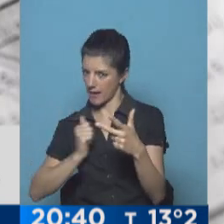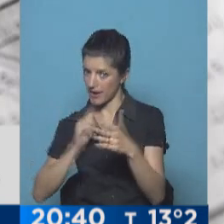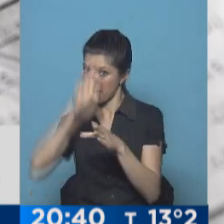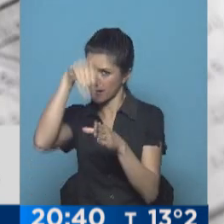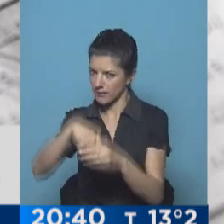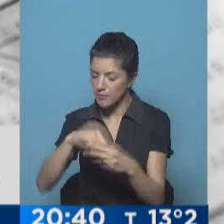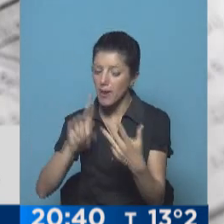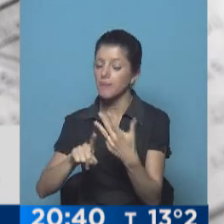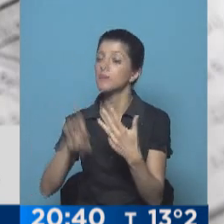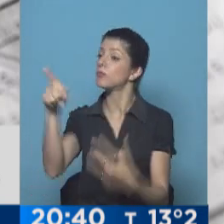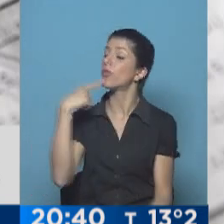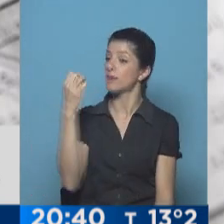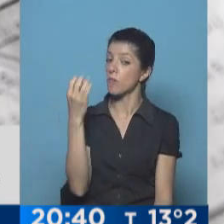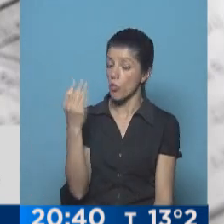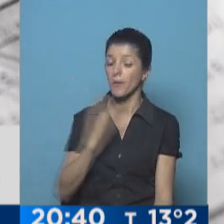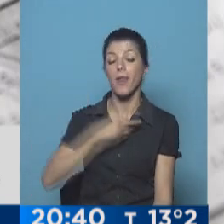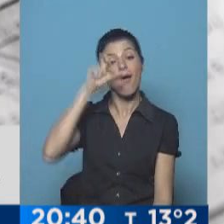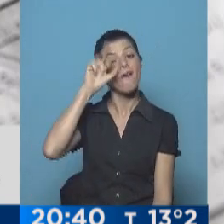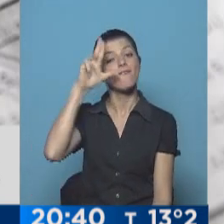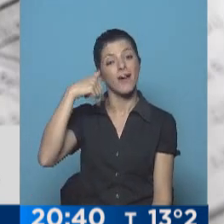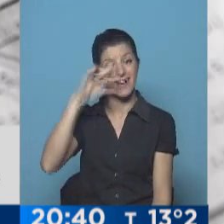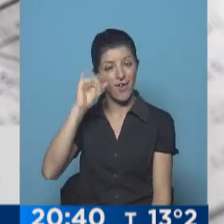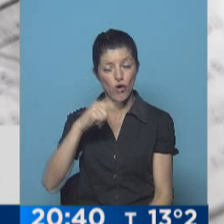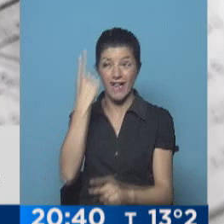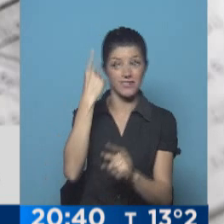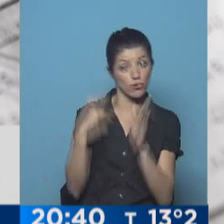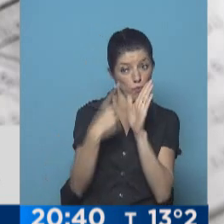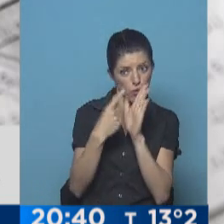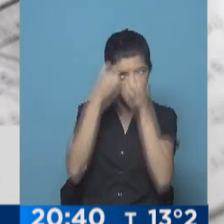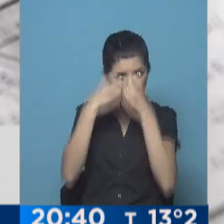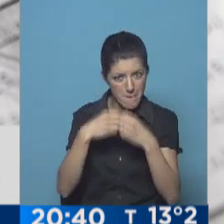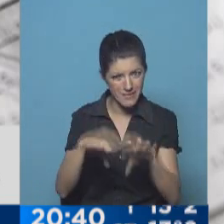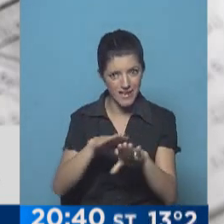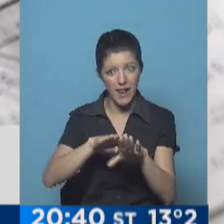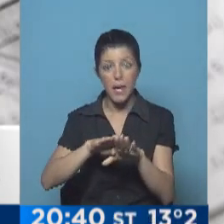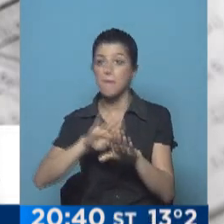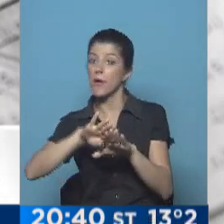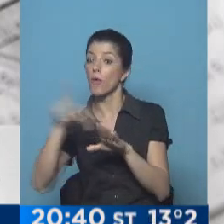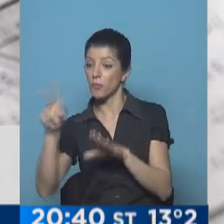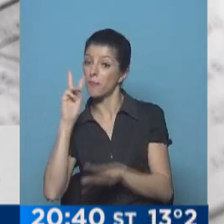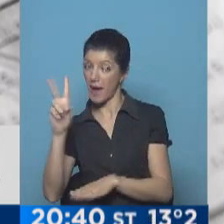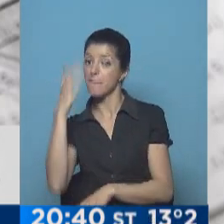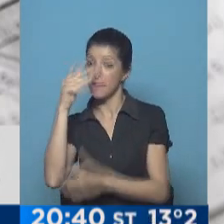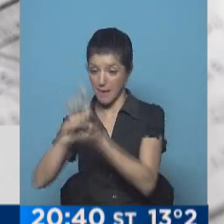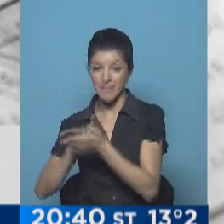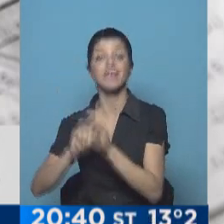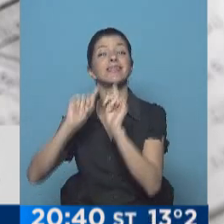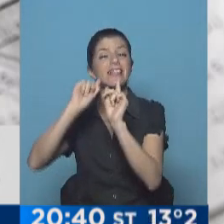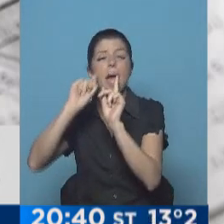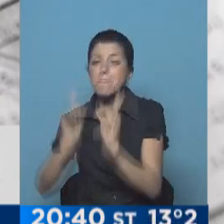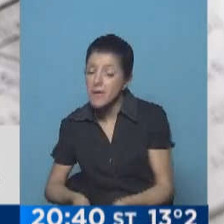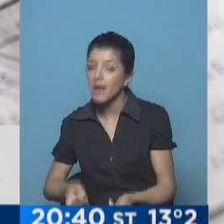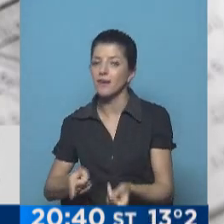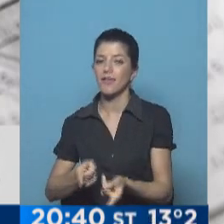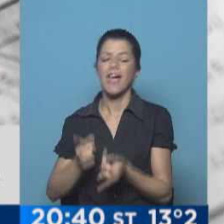bien decías eh Fernando al principio Esta es la punta porque acá tenemos al lado acá no más tenemos a papel prensa es la misma es la misma